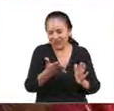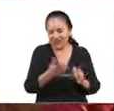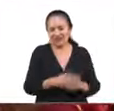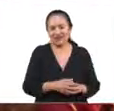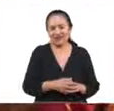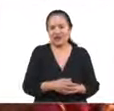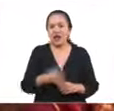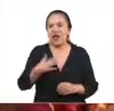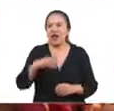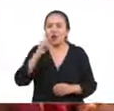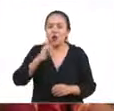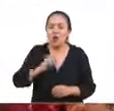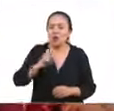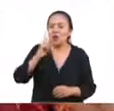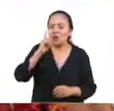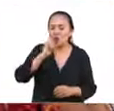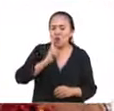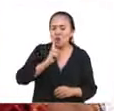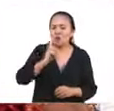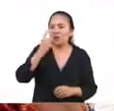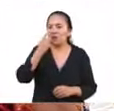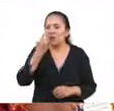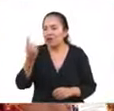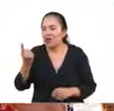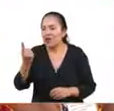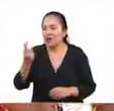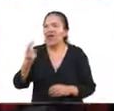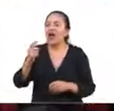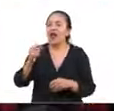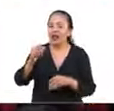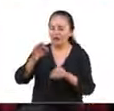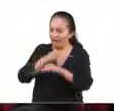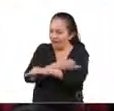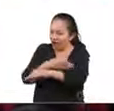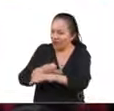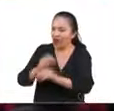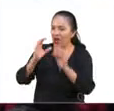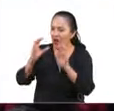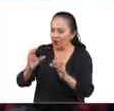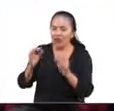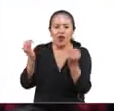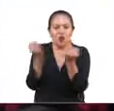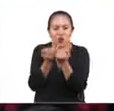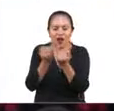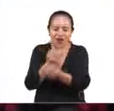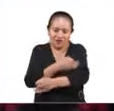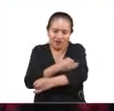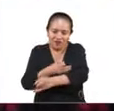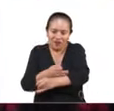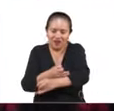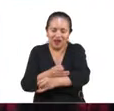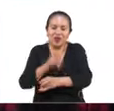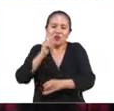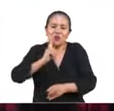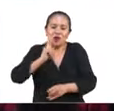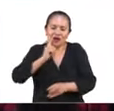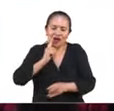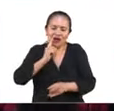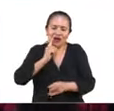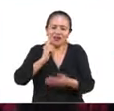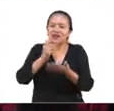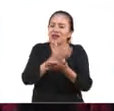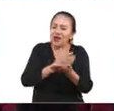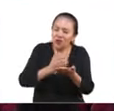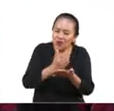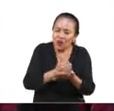y administradoras de la familia, manos curanderas, y son el olfato